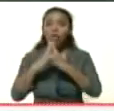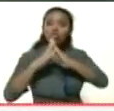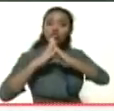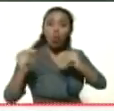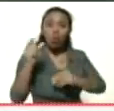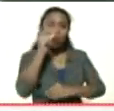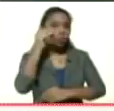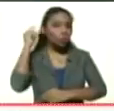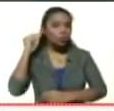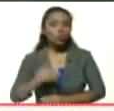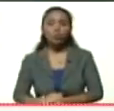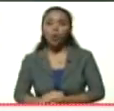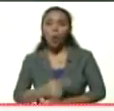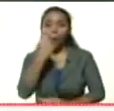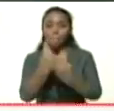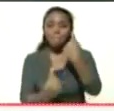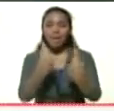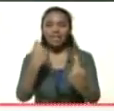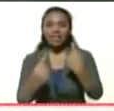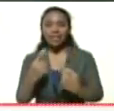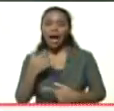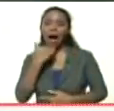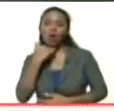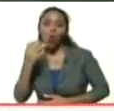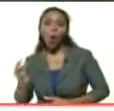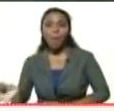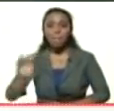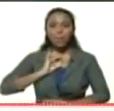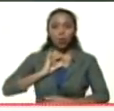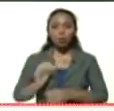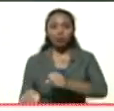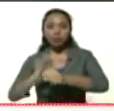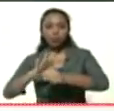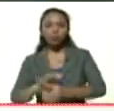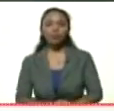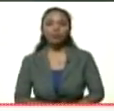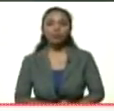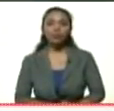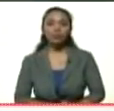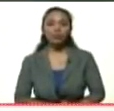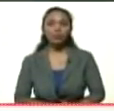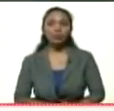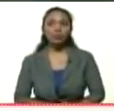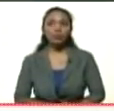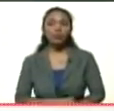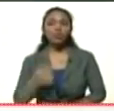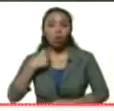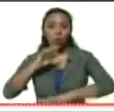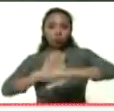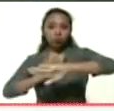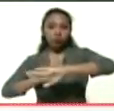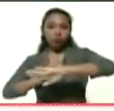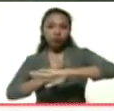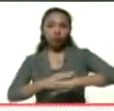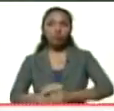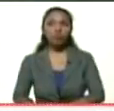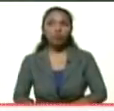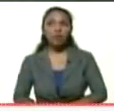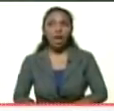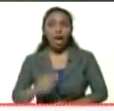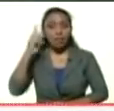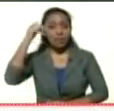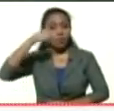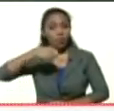y a todos los pacientes con infección por COVID-19. Debo informar que el día de